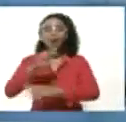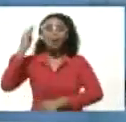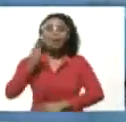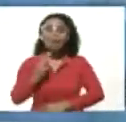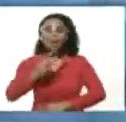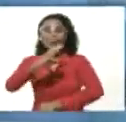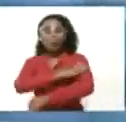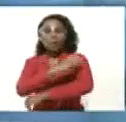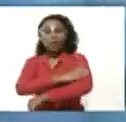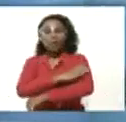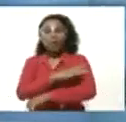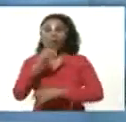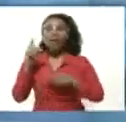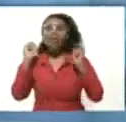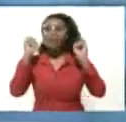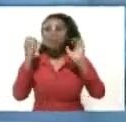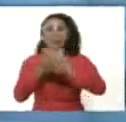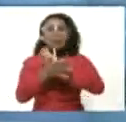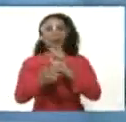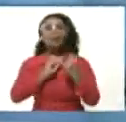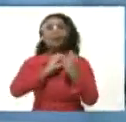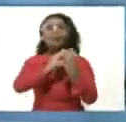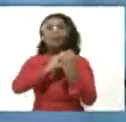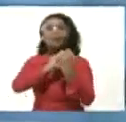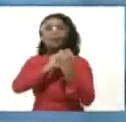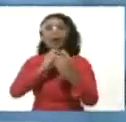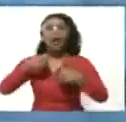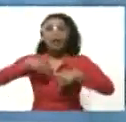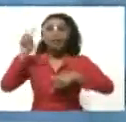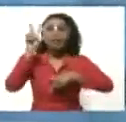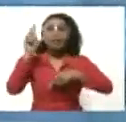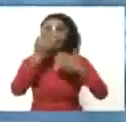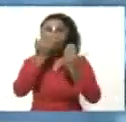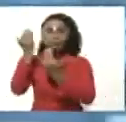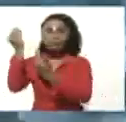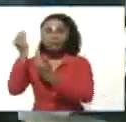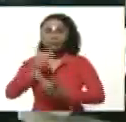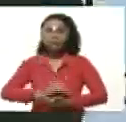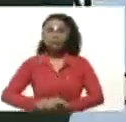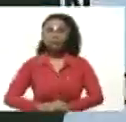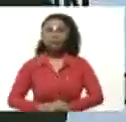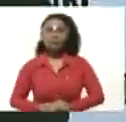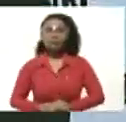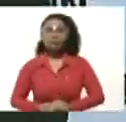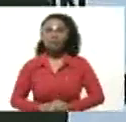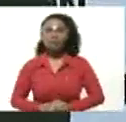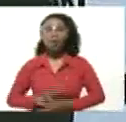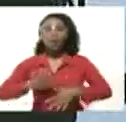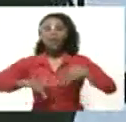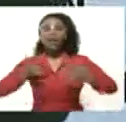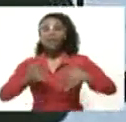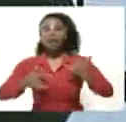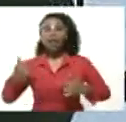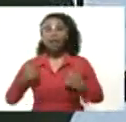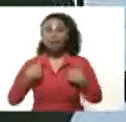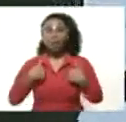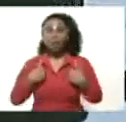y la oposición en relación al diálogo en Venezuela. Veamos. En un acto que vivo